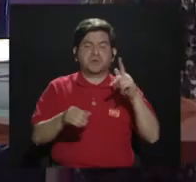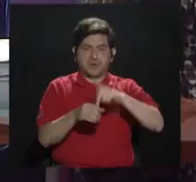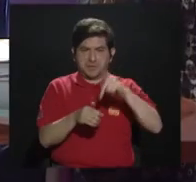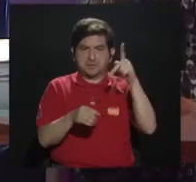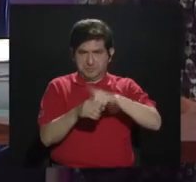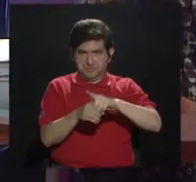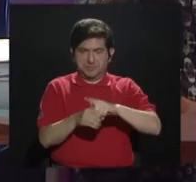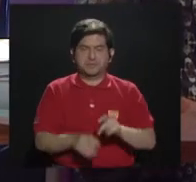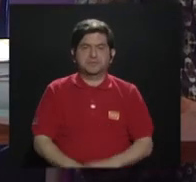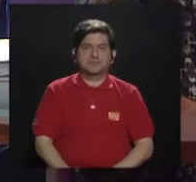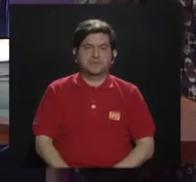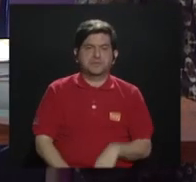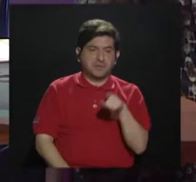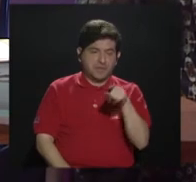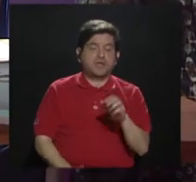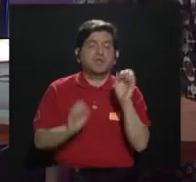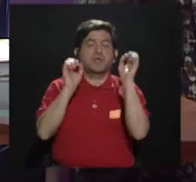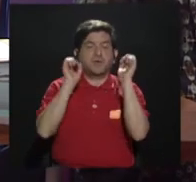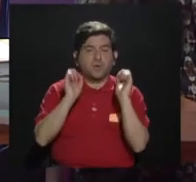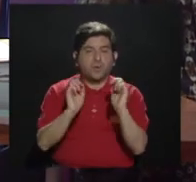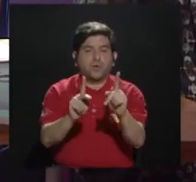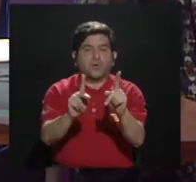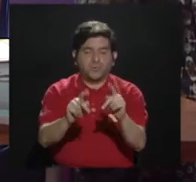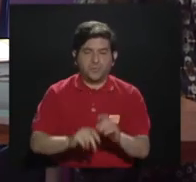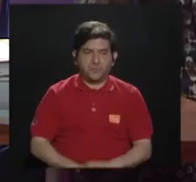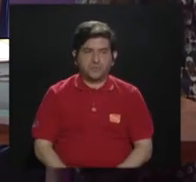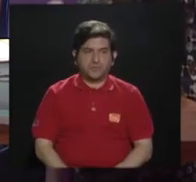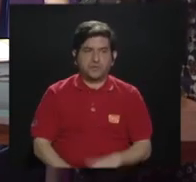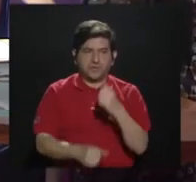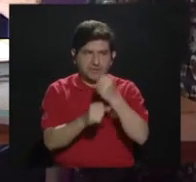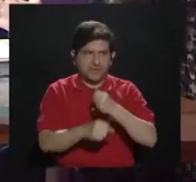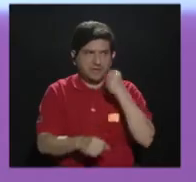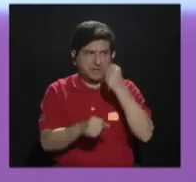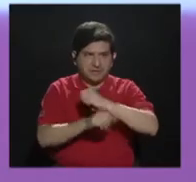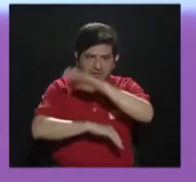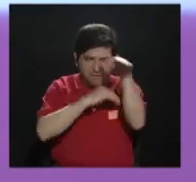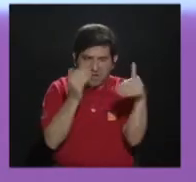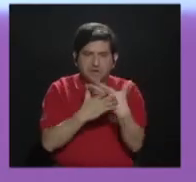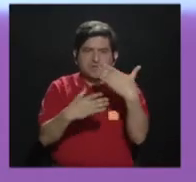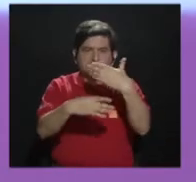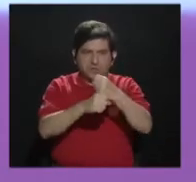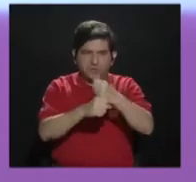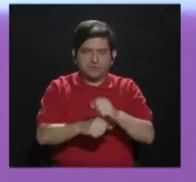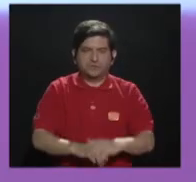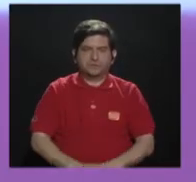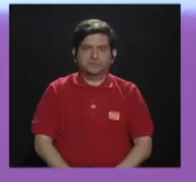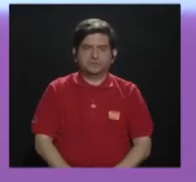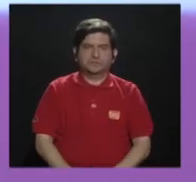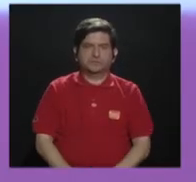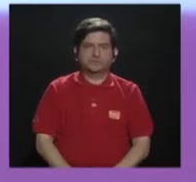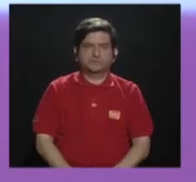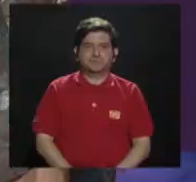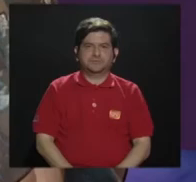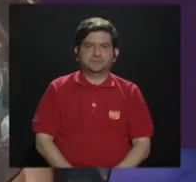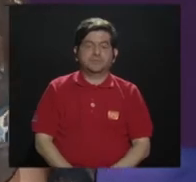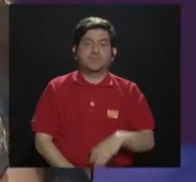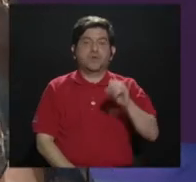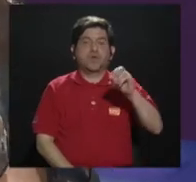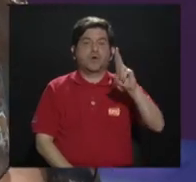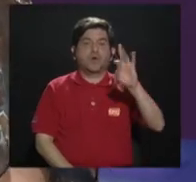hecho posible que se haya venido trabajando todo lo que se ha hecho. Exactamente. Orfa,